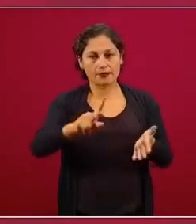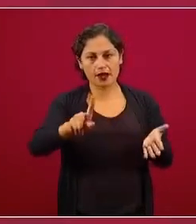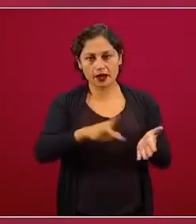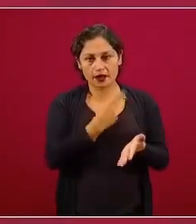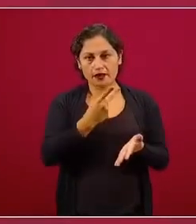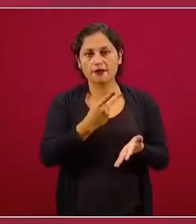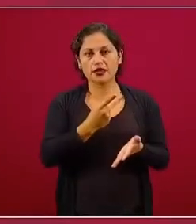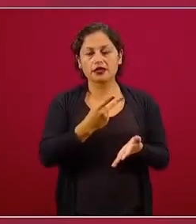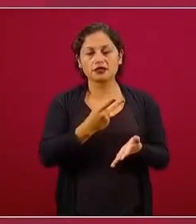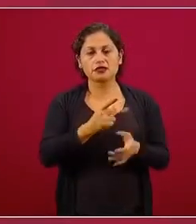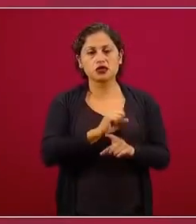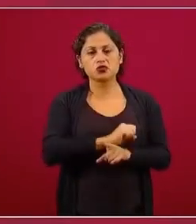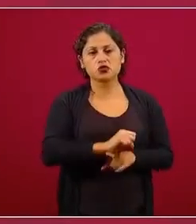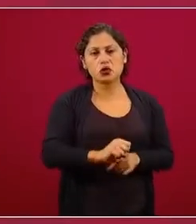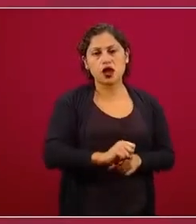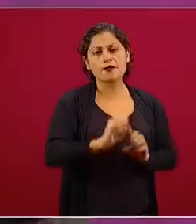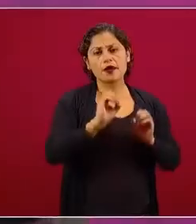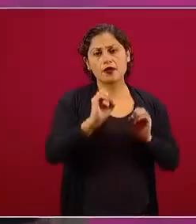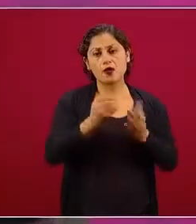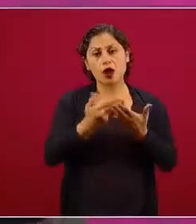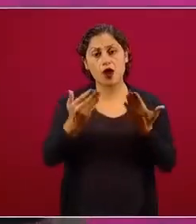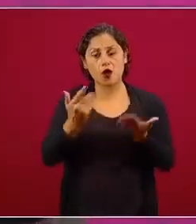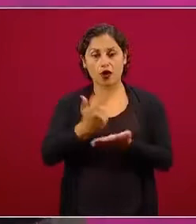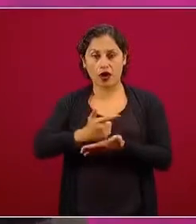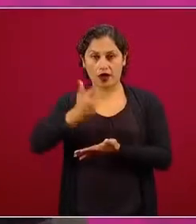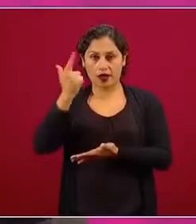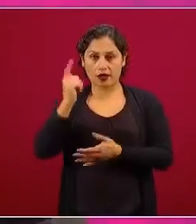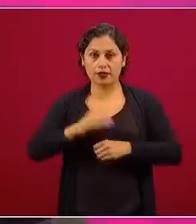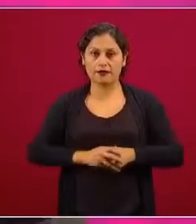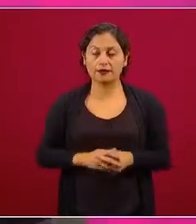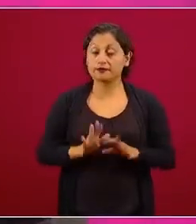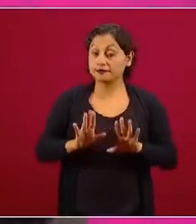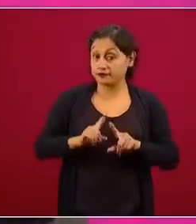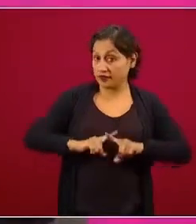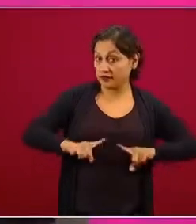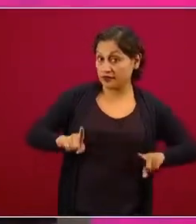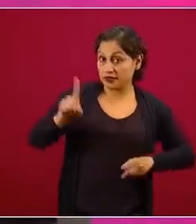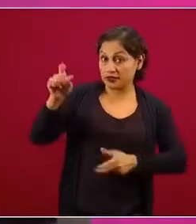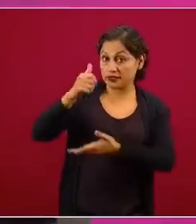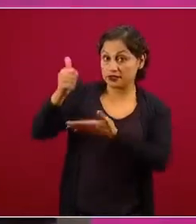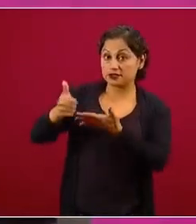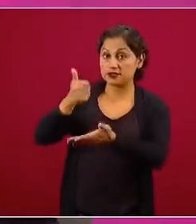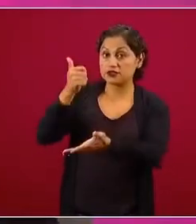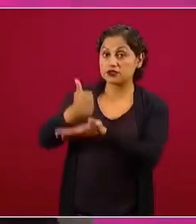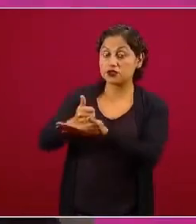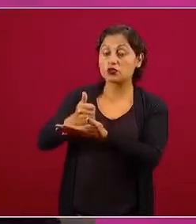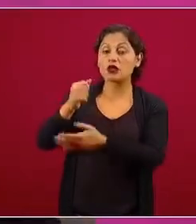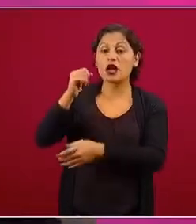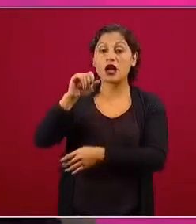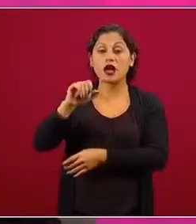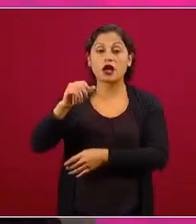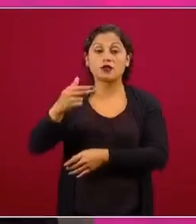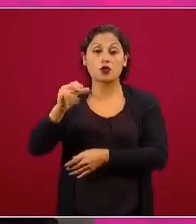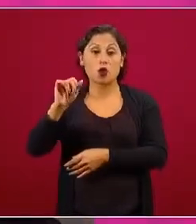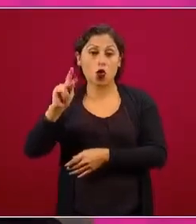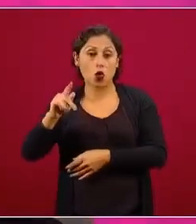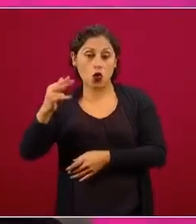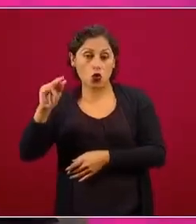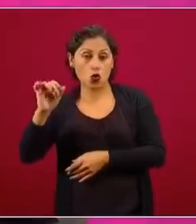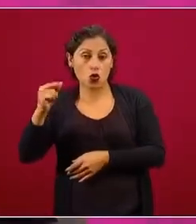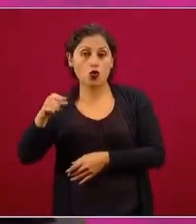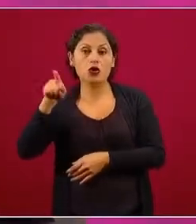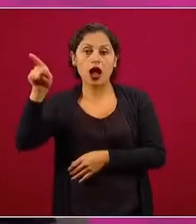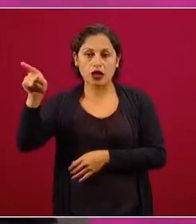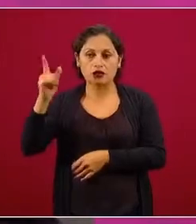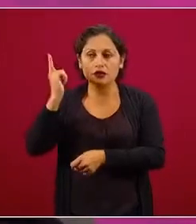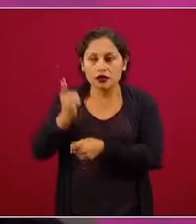vez hospitalizado. En el caso de Hong Kong no fue el caso. Sí se encontró el virus, ¿y por qué se